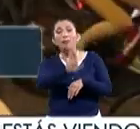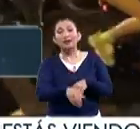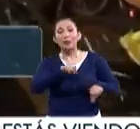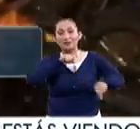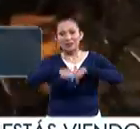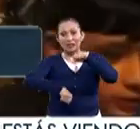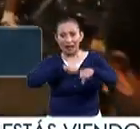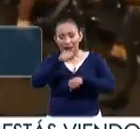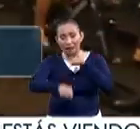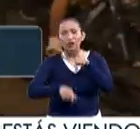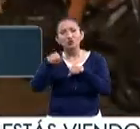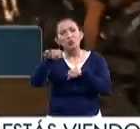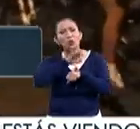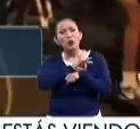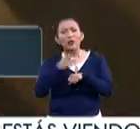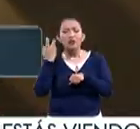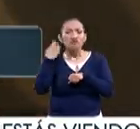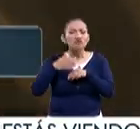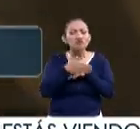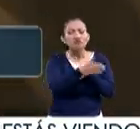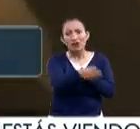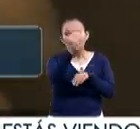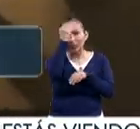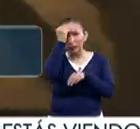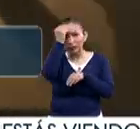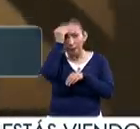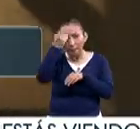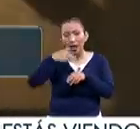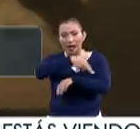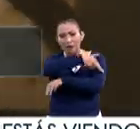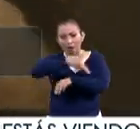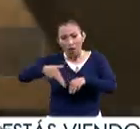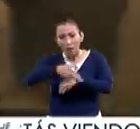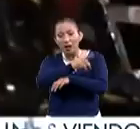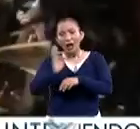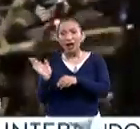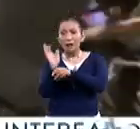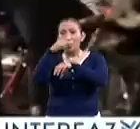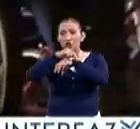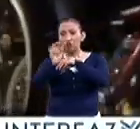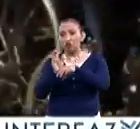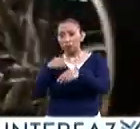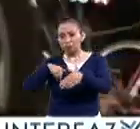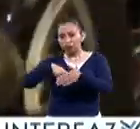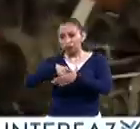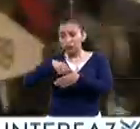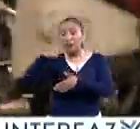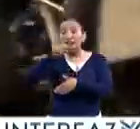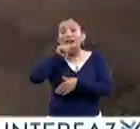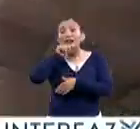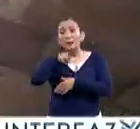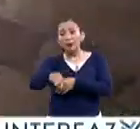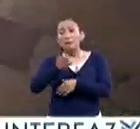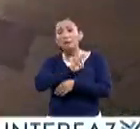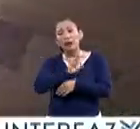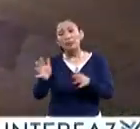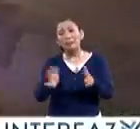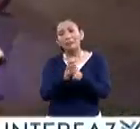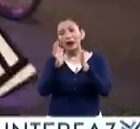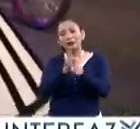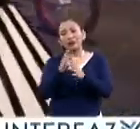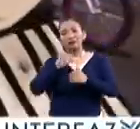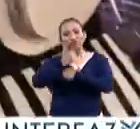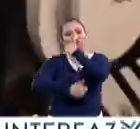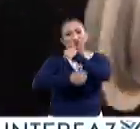en bicicleta, donde podrás recorrer el bosque de Chapultepec, Reforma y el Monumento a la Revolución. Además, podrás participar